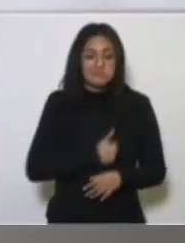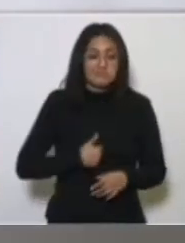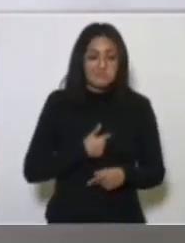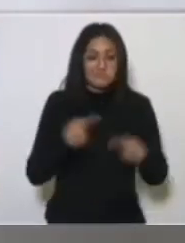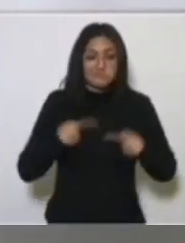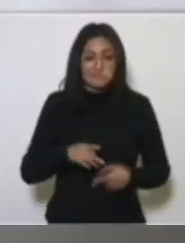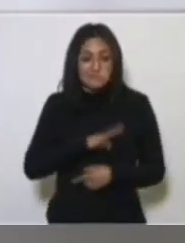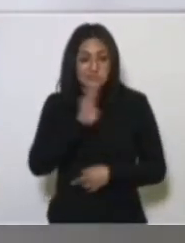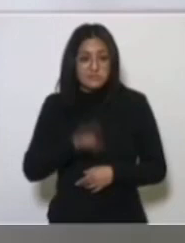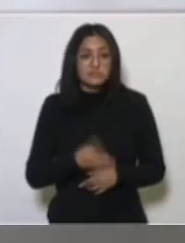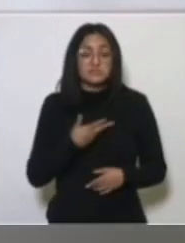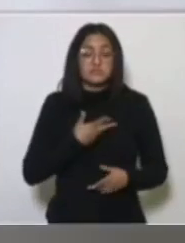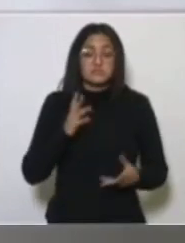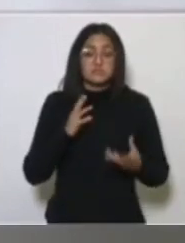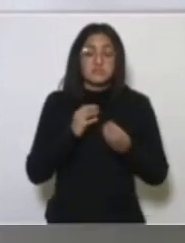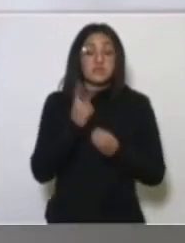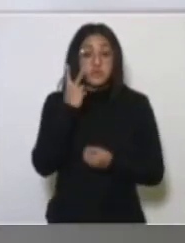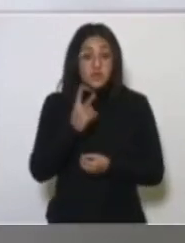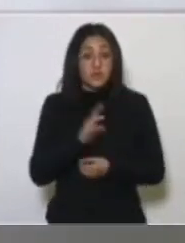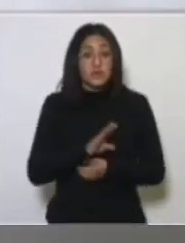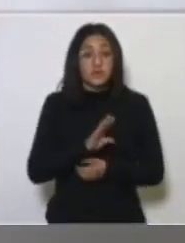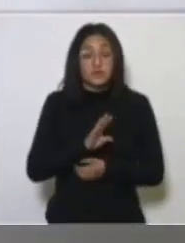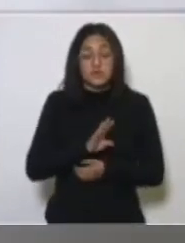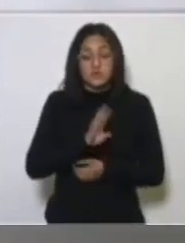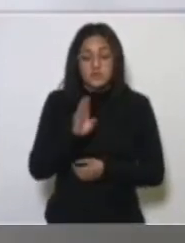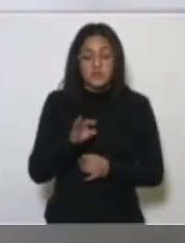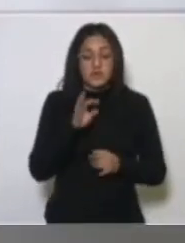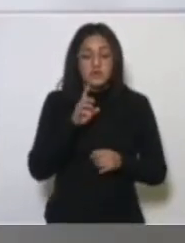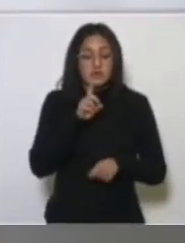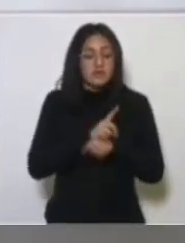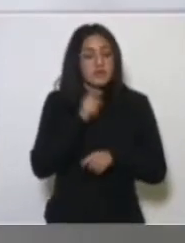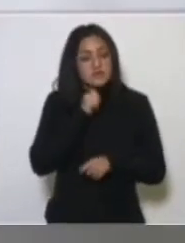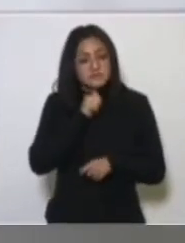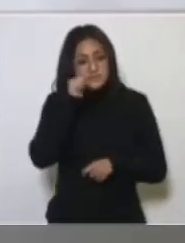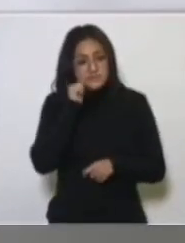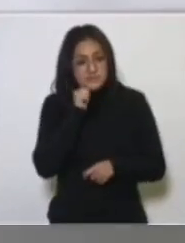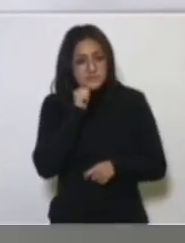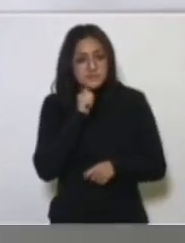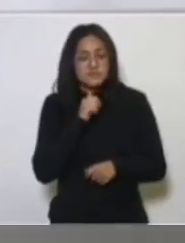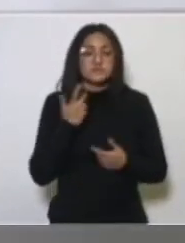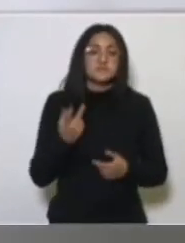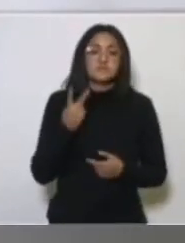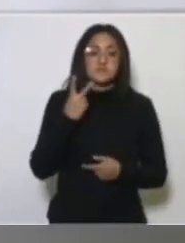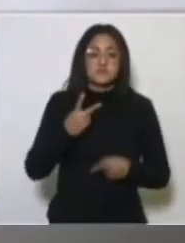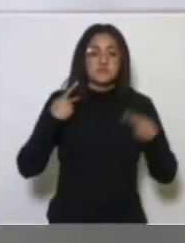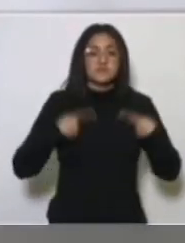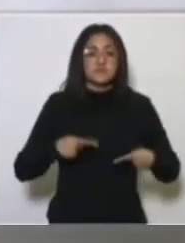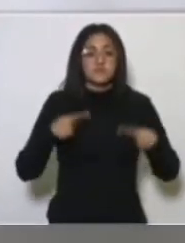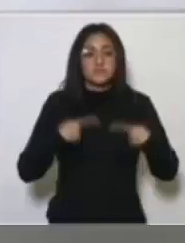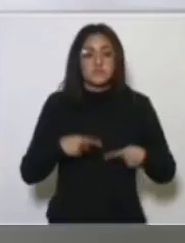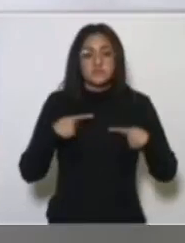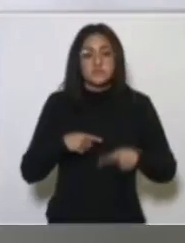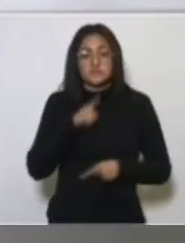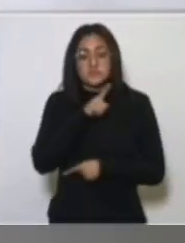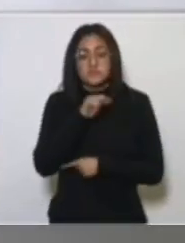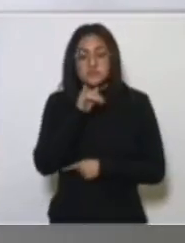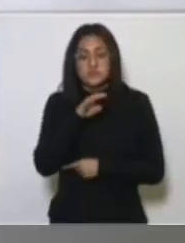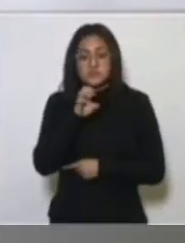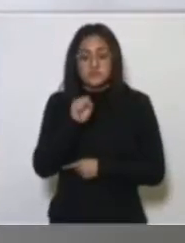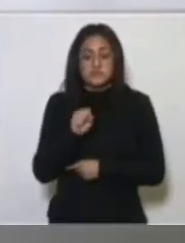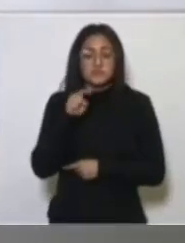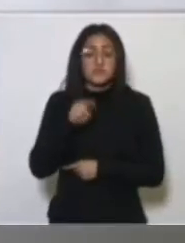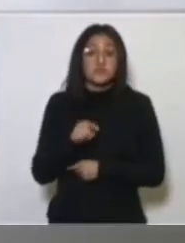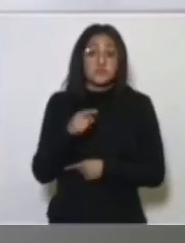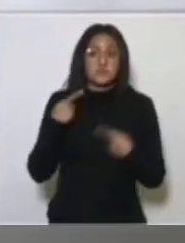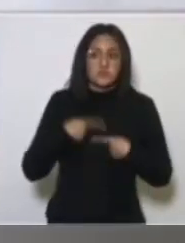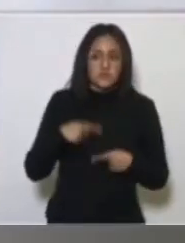lamentablemente, a las defunciones, 2 defunciones el día de ayer, 2 pacientes del Instituto Mexicano del Seguro Social, uno